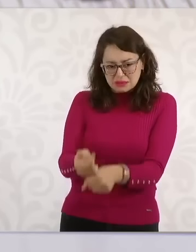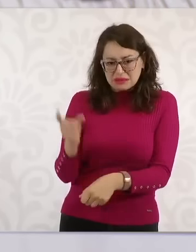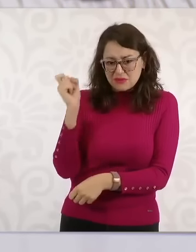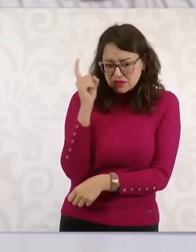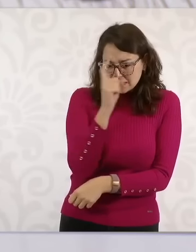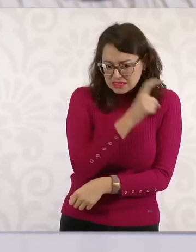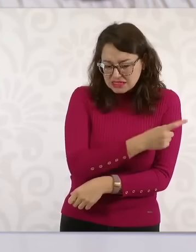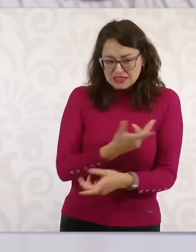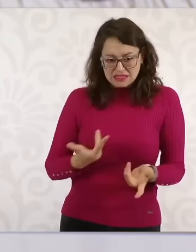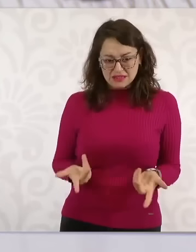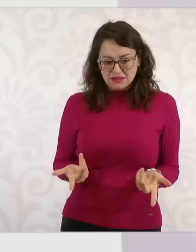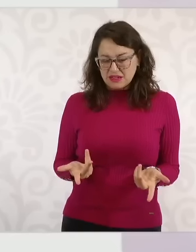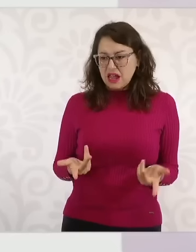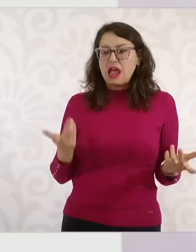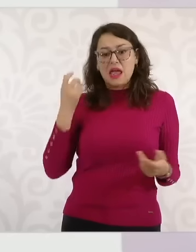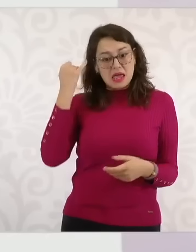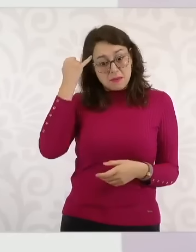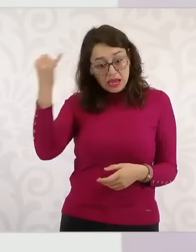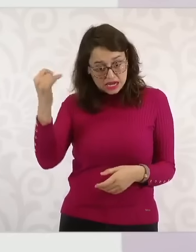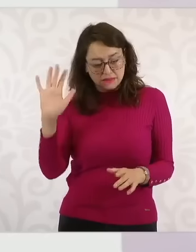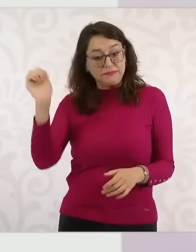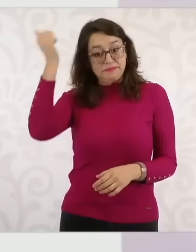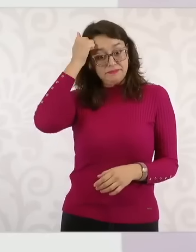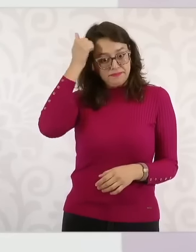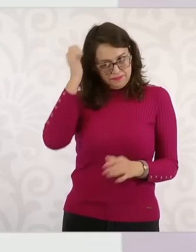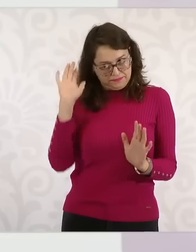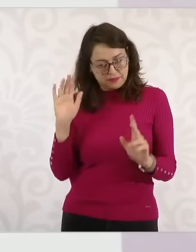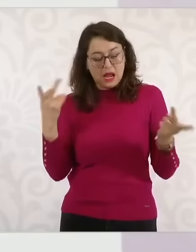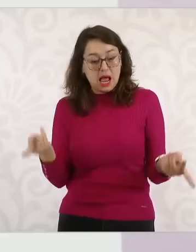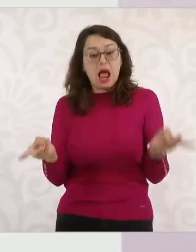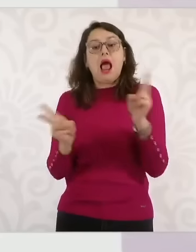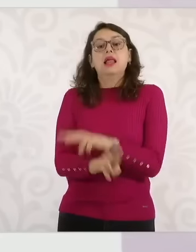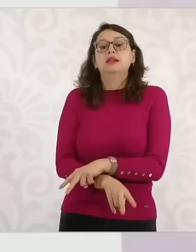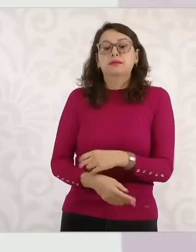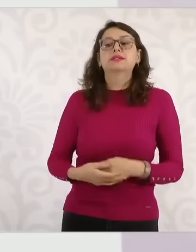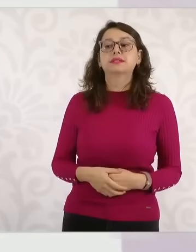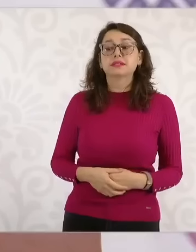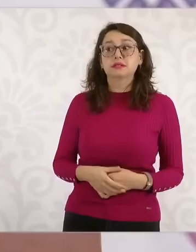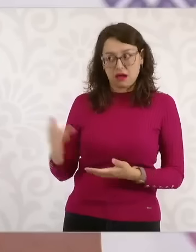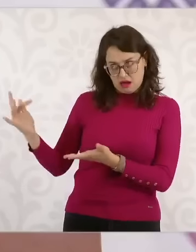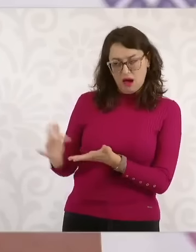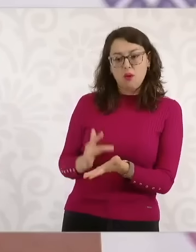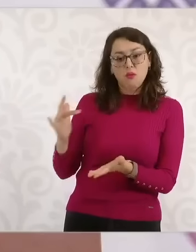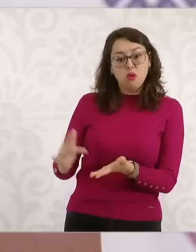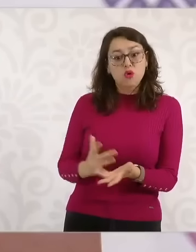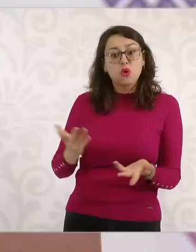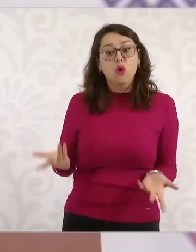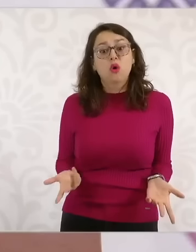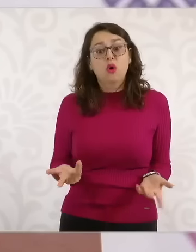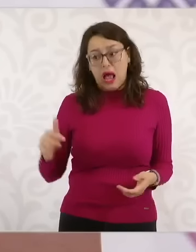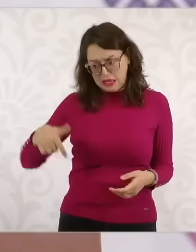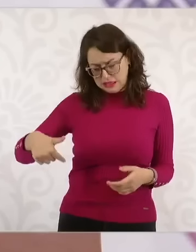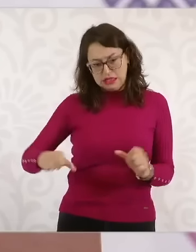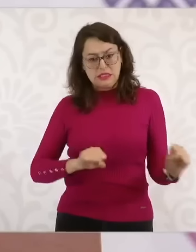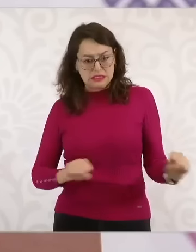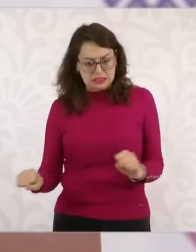que vive un pueblo. ¿A poco si nosotros, toquen madera, no viviéramos una situación difícil, no quisiéramos? Cuando ha habido sismos, cuando ha habido